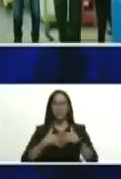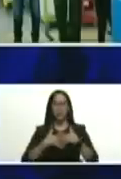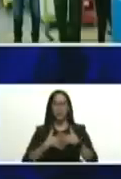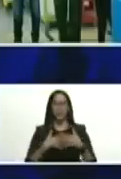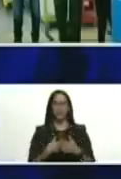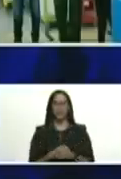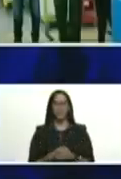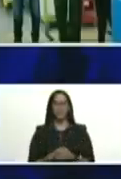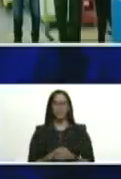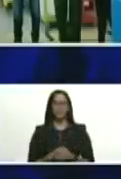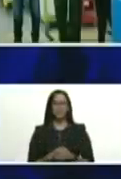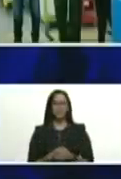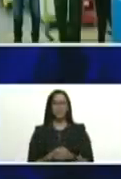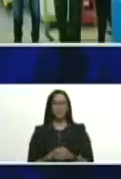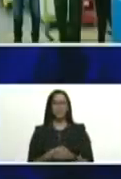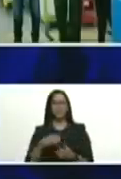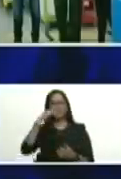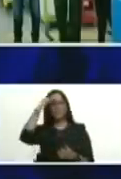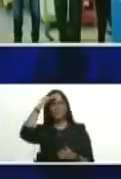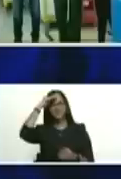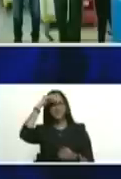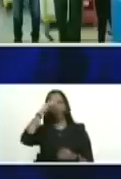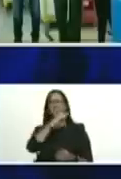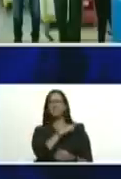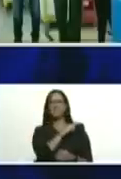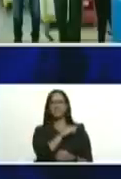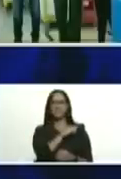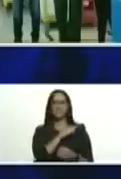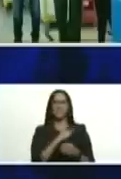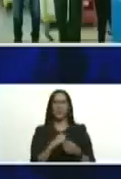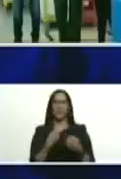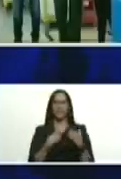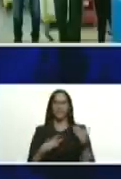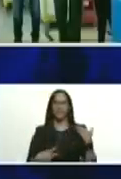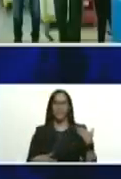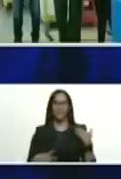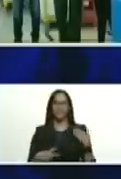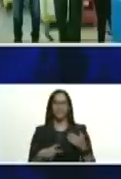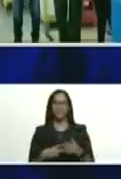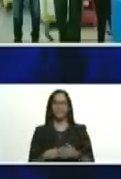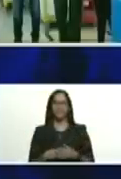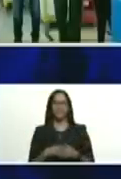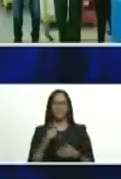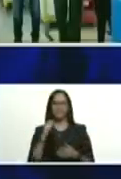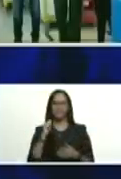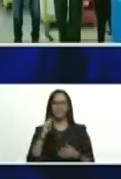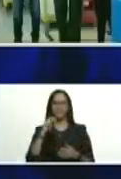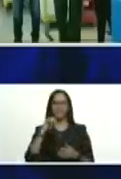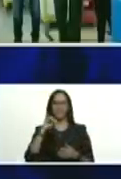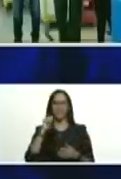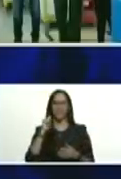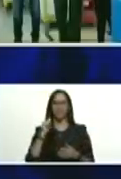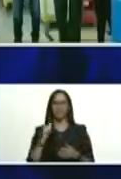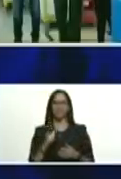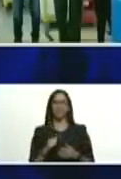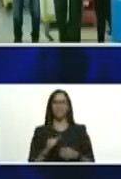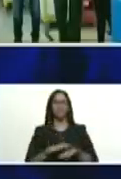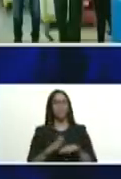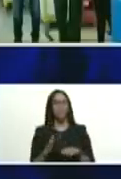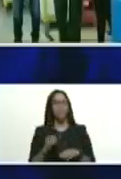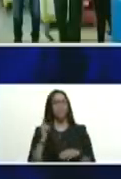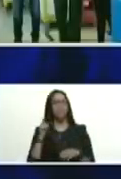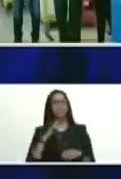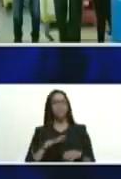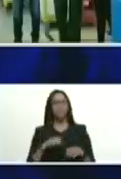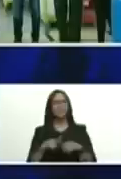Rodríguez, general de división, y con la viceministra Tania Macea, porque ellos están en la